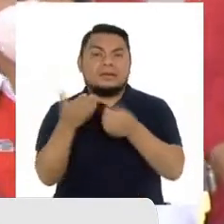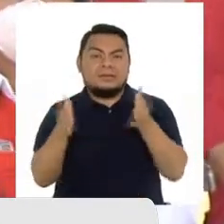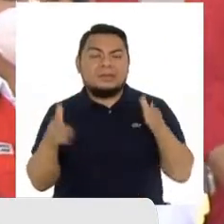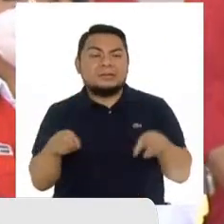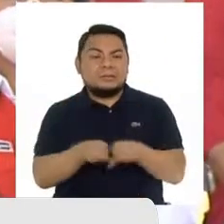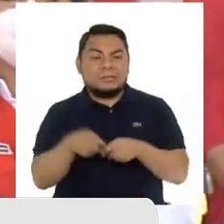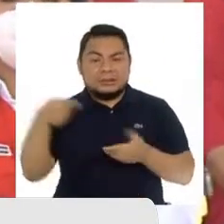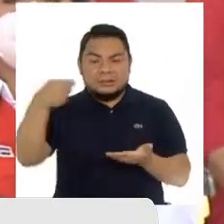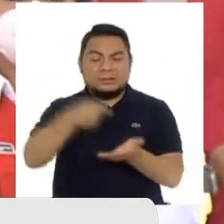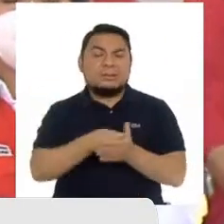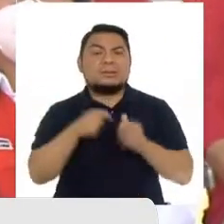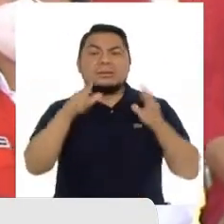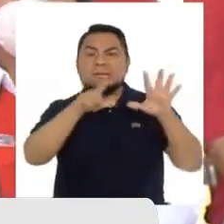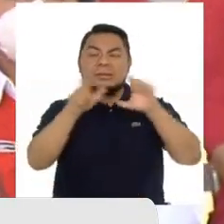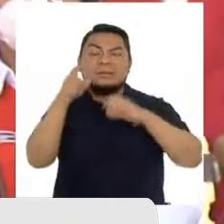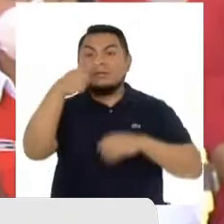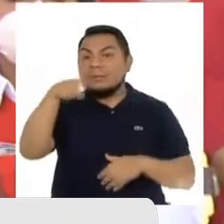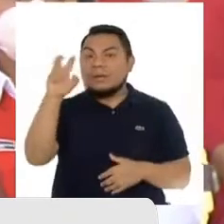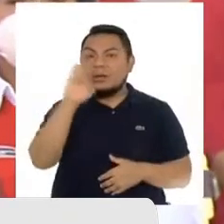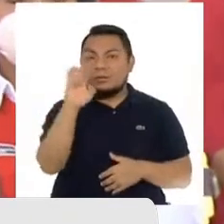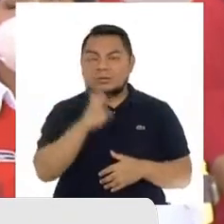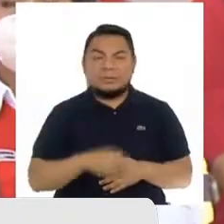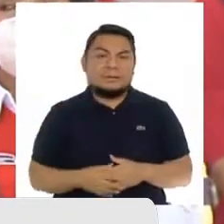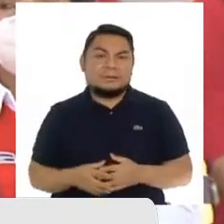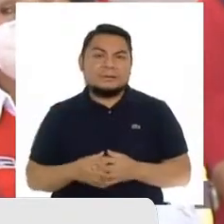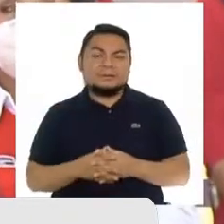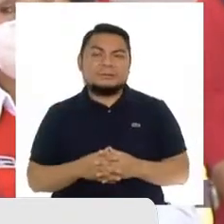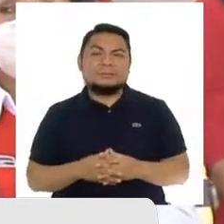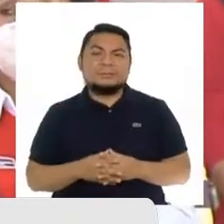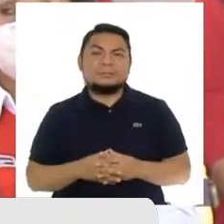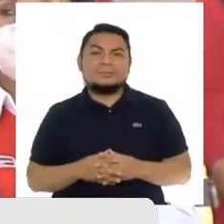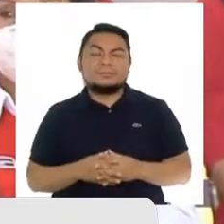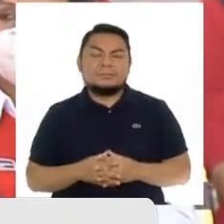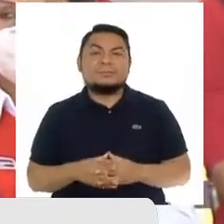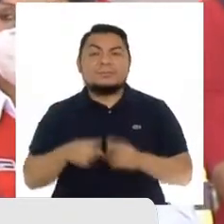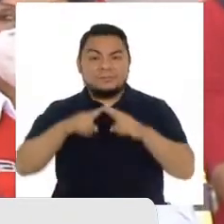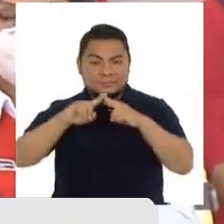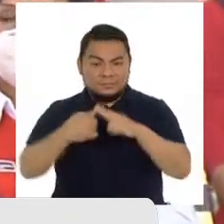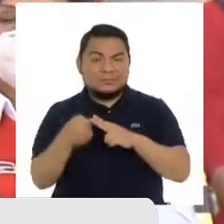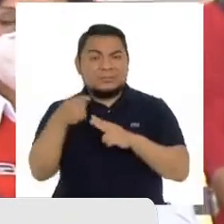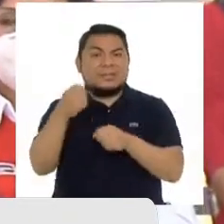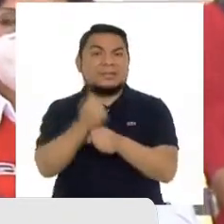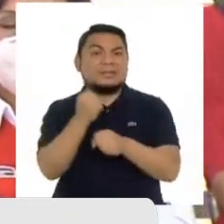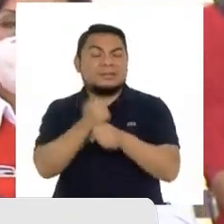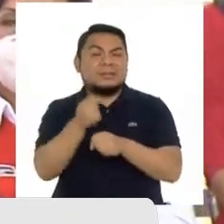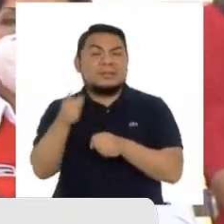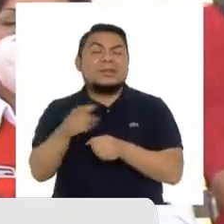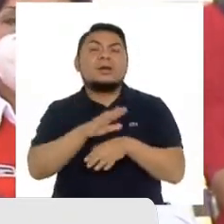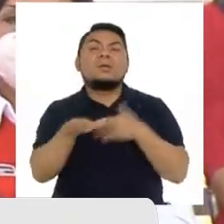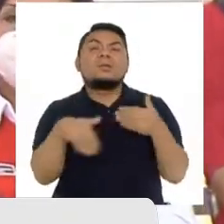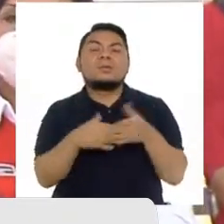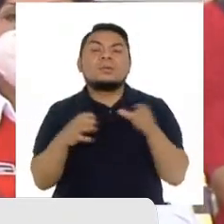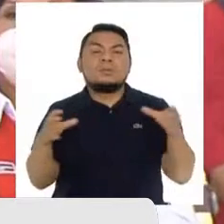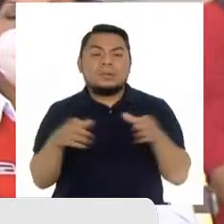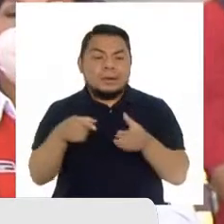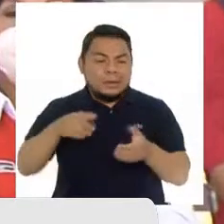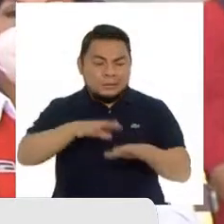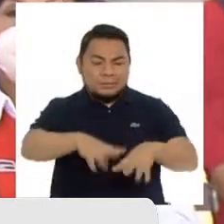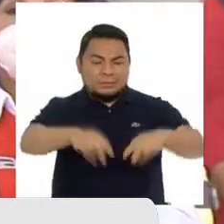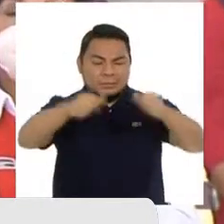una inversión de 700 millones de dólares se iniciaron los trabajos de movimiento de tierras